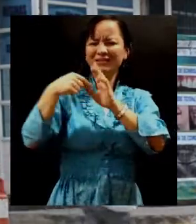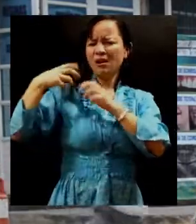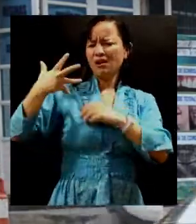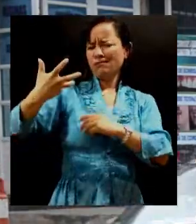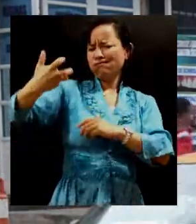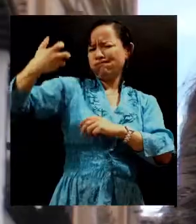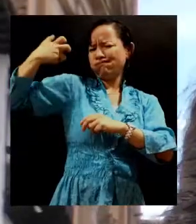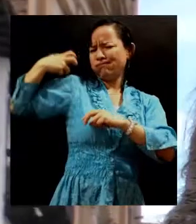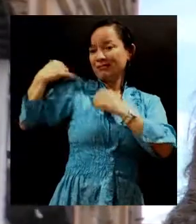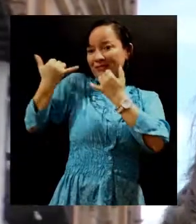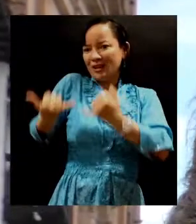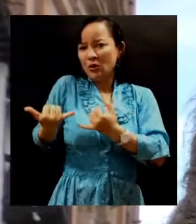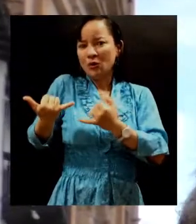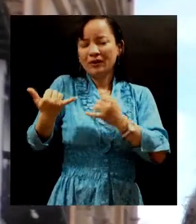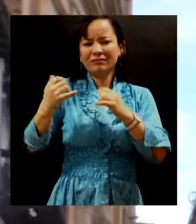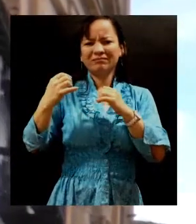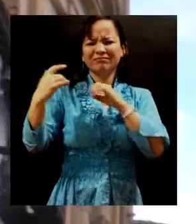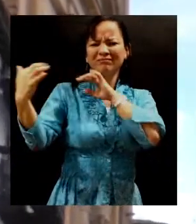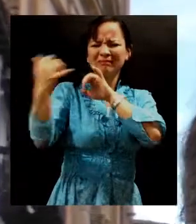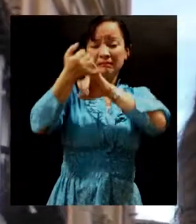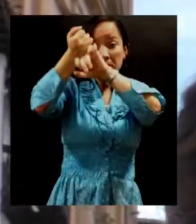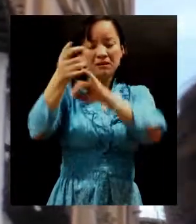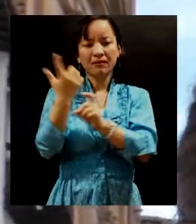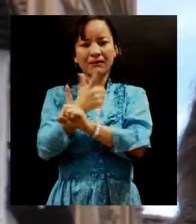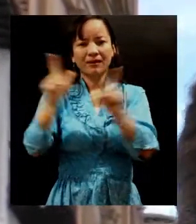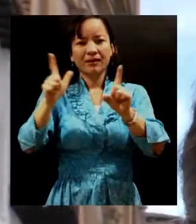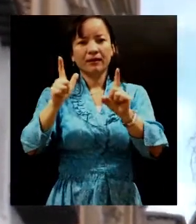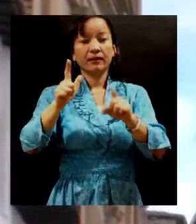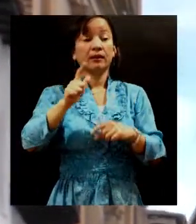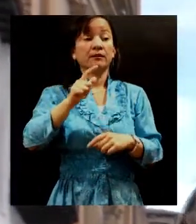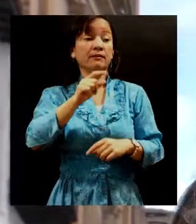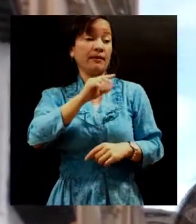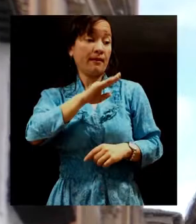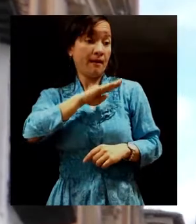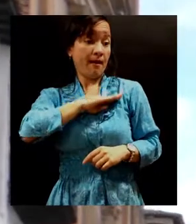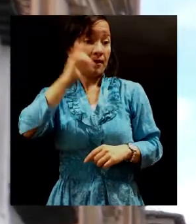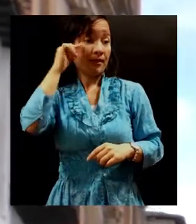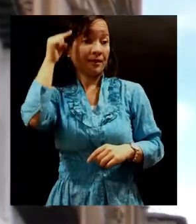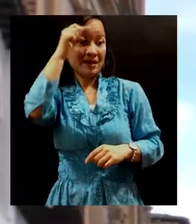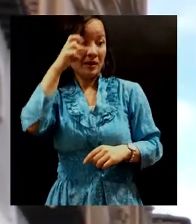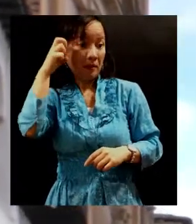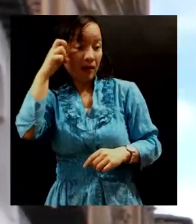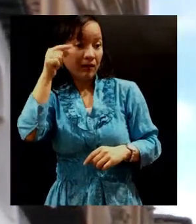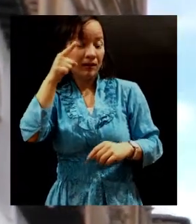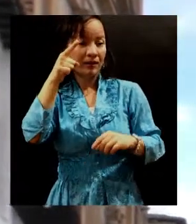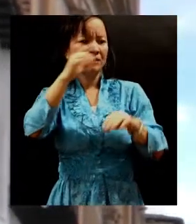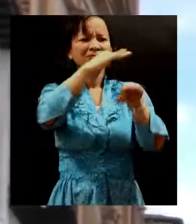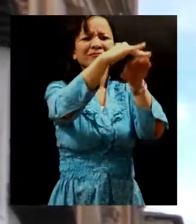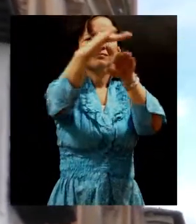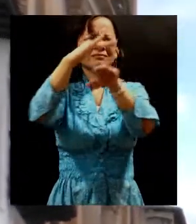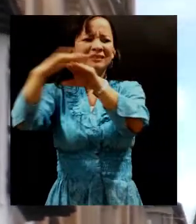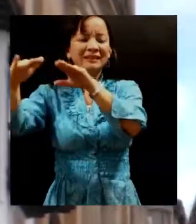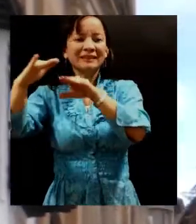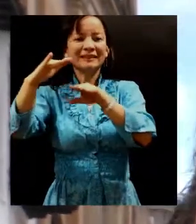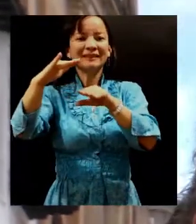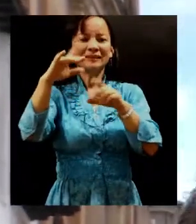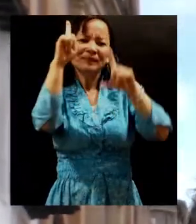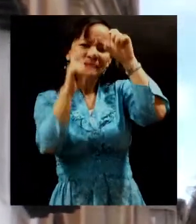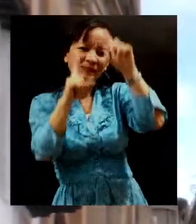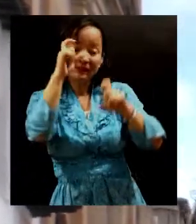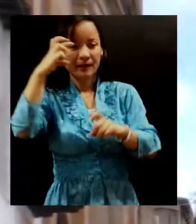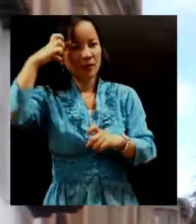de la Independencia. La Alcaldía Mayor de Tunja, en cabeza del doctor Pablo Emilio Cepeda Novoa, invita a fotógrafos aficionados